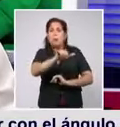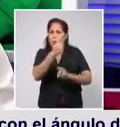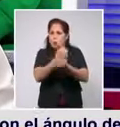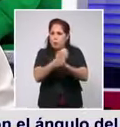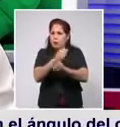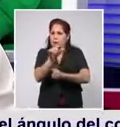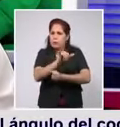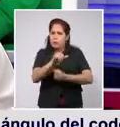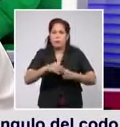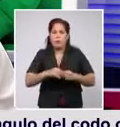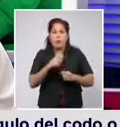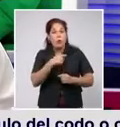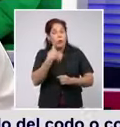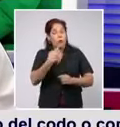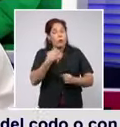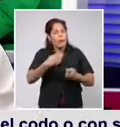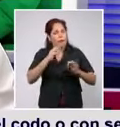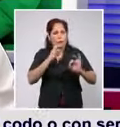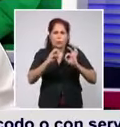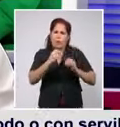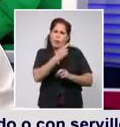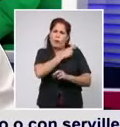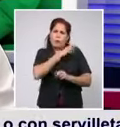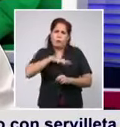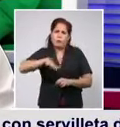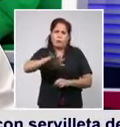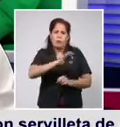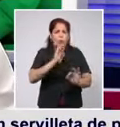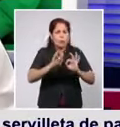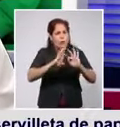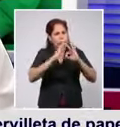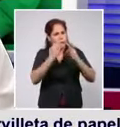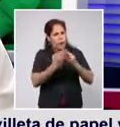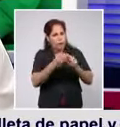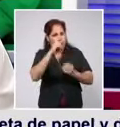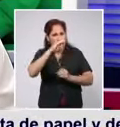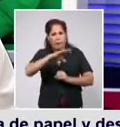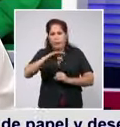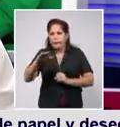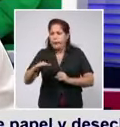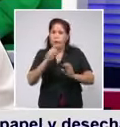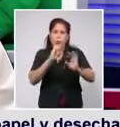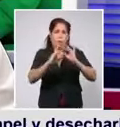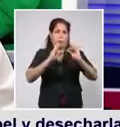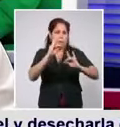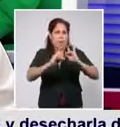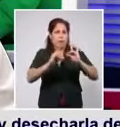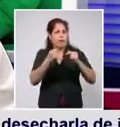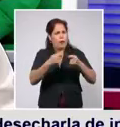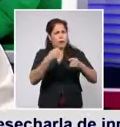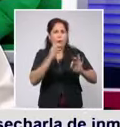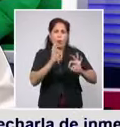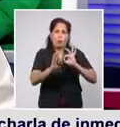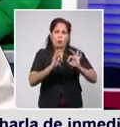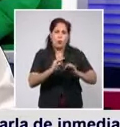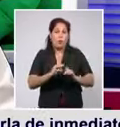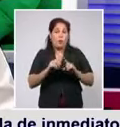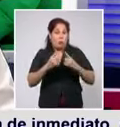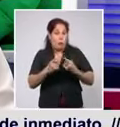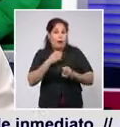cual todos tenemos una responsabilidad, los familiares más. Pero el hecho de haber tenido